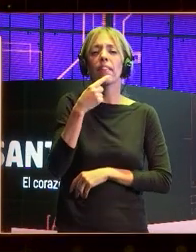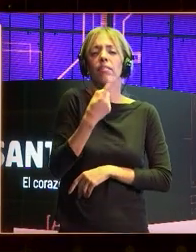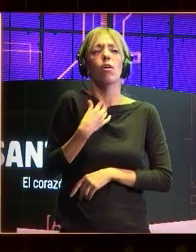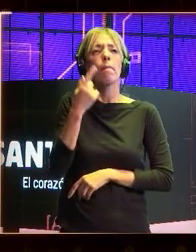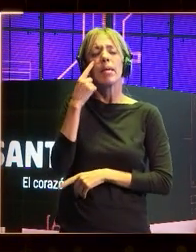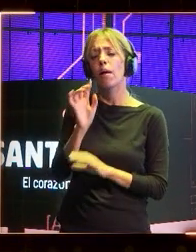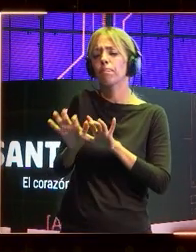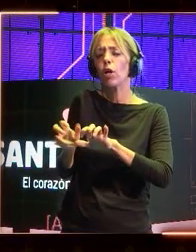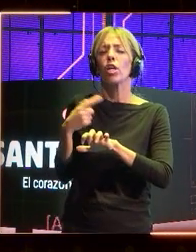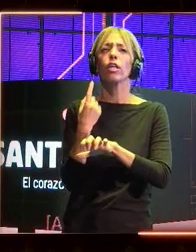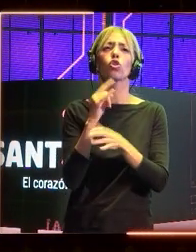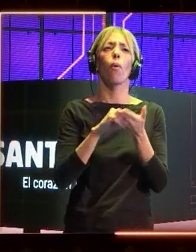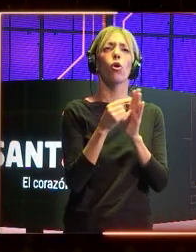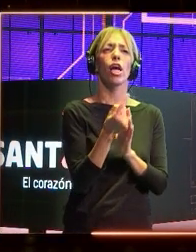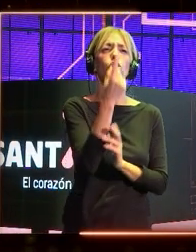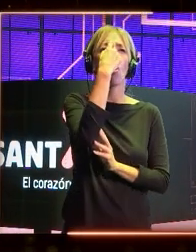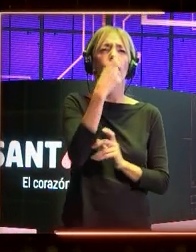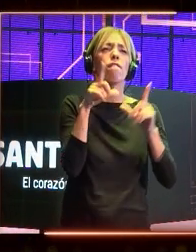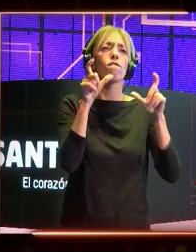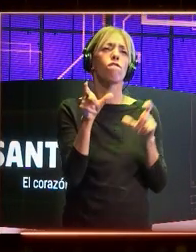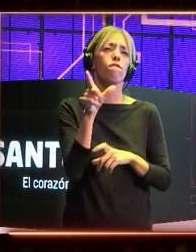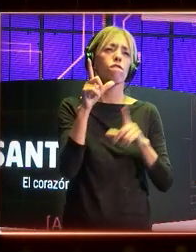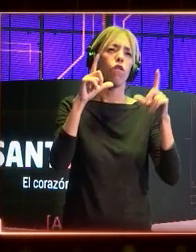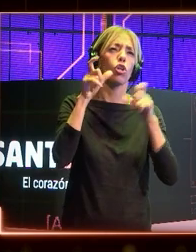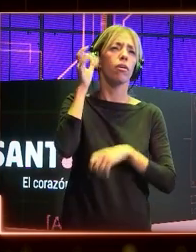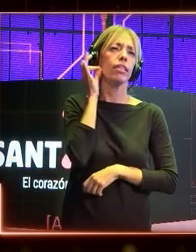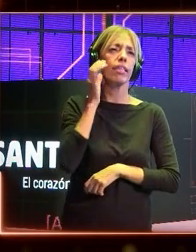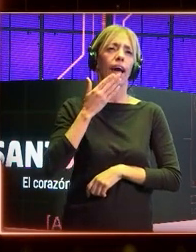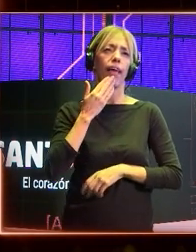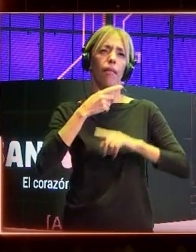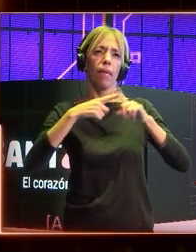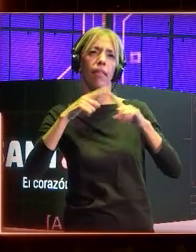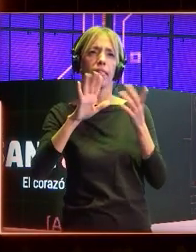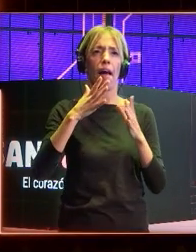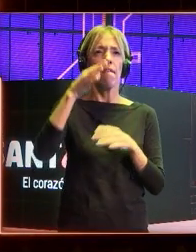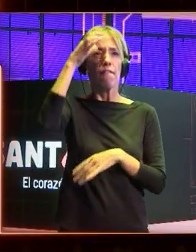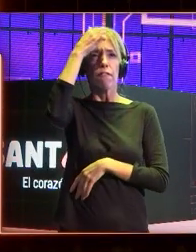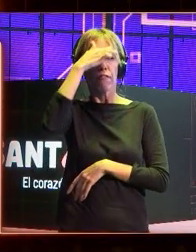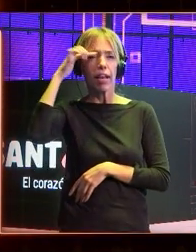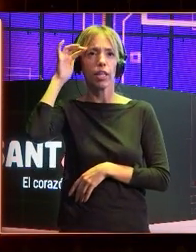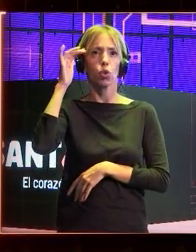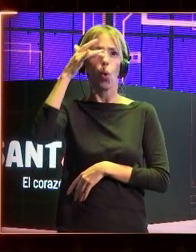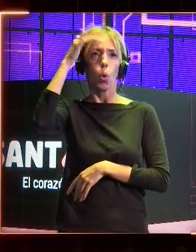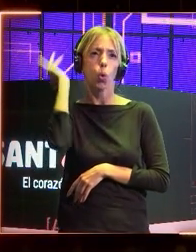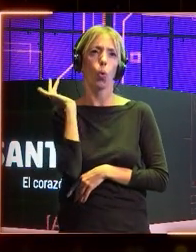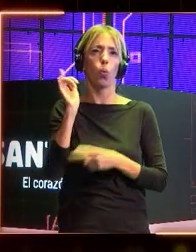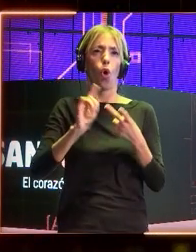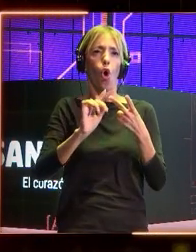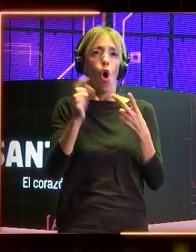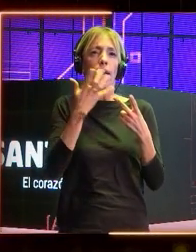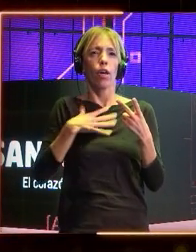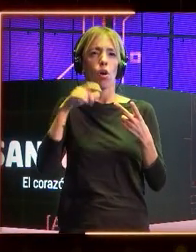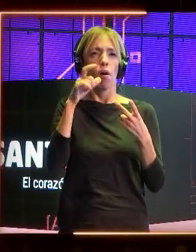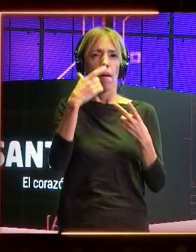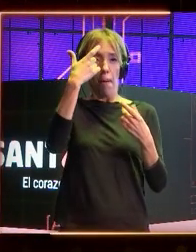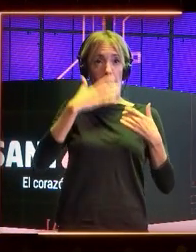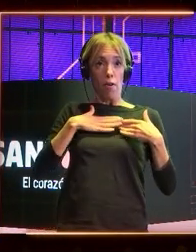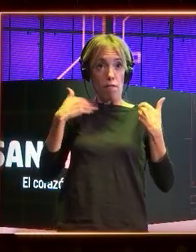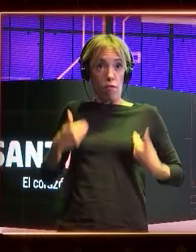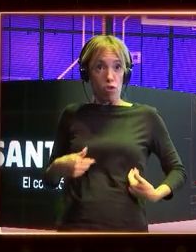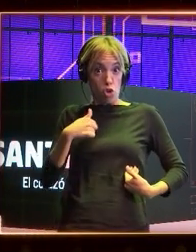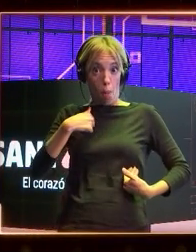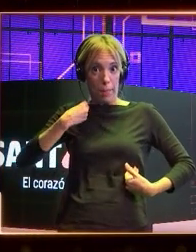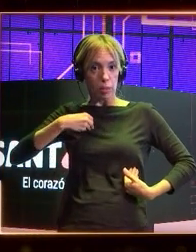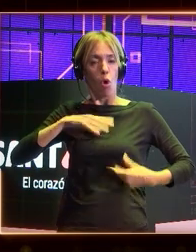necesito para este proyecto es una chica de mediana edad con un flequillo Rubio lo que sea o Quiero una imagen personalizada de mí